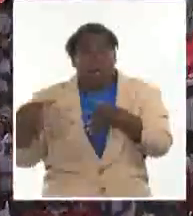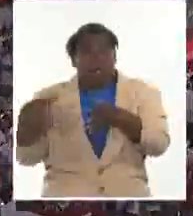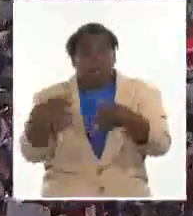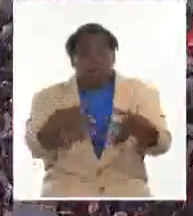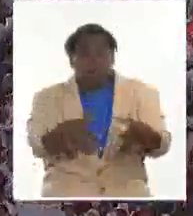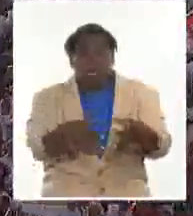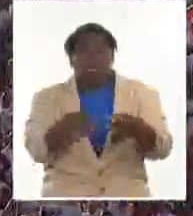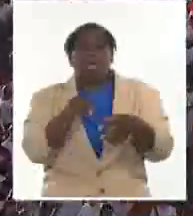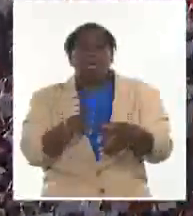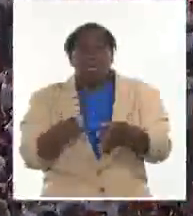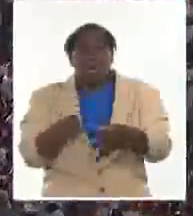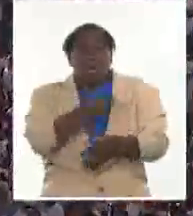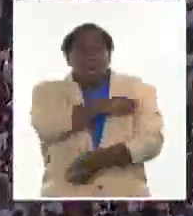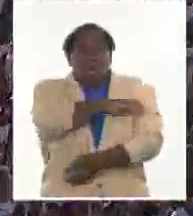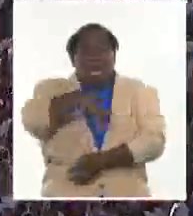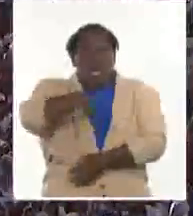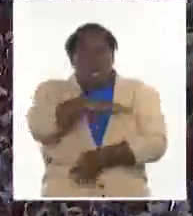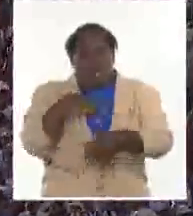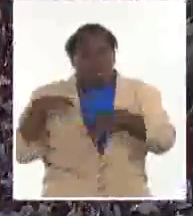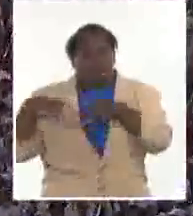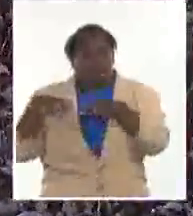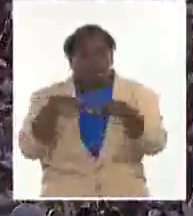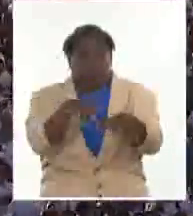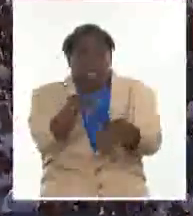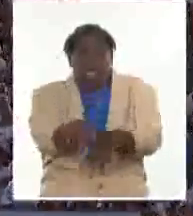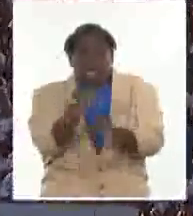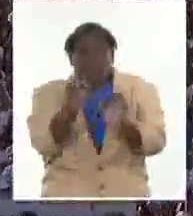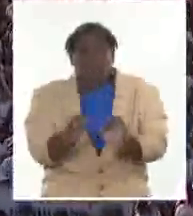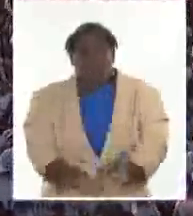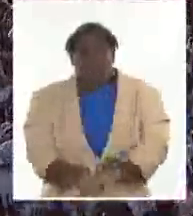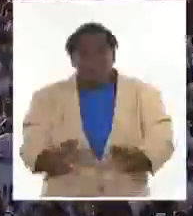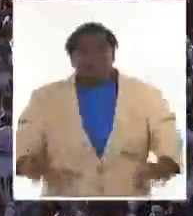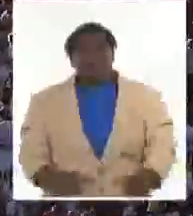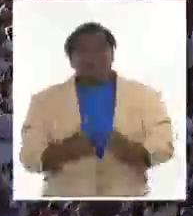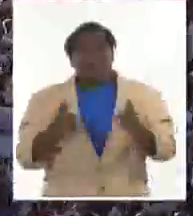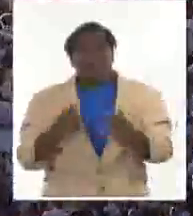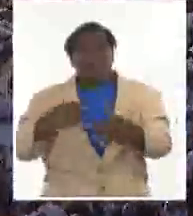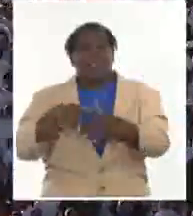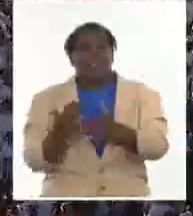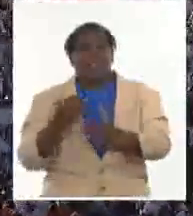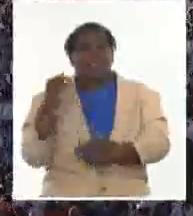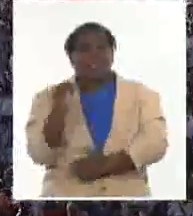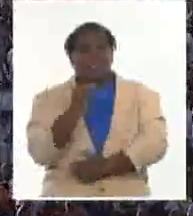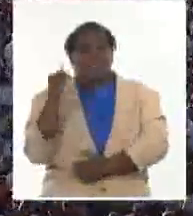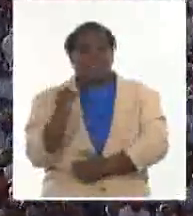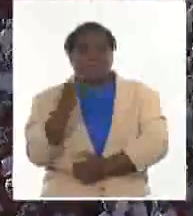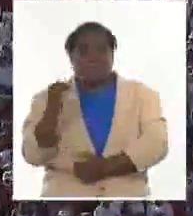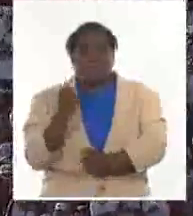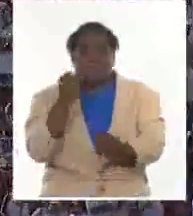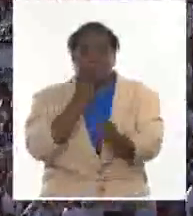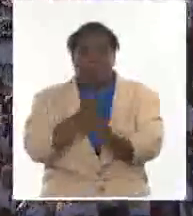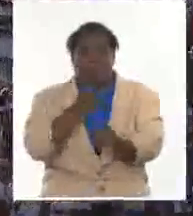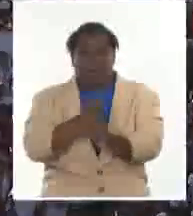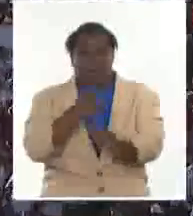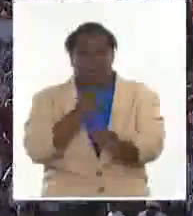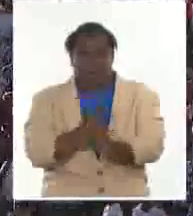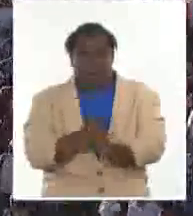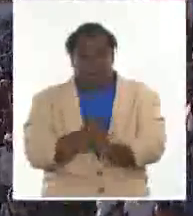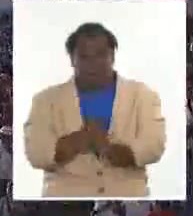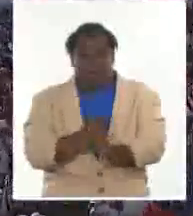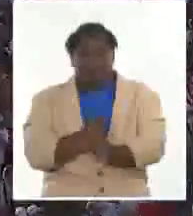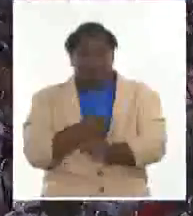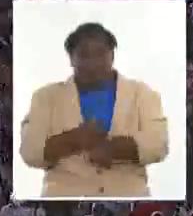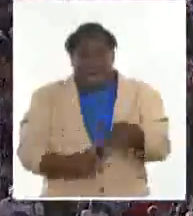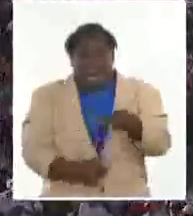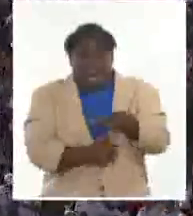pueblo combatiente, celebramos el Día Internacional de los Trabajadores, presididos por